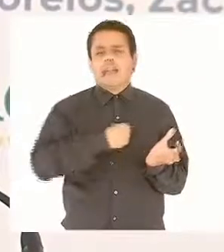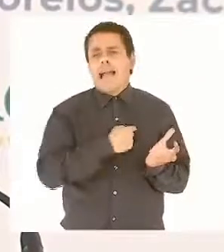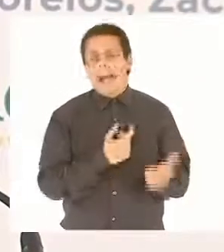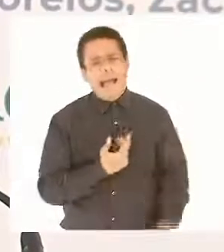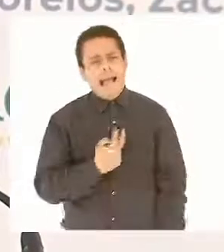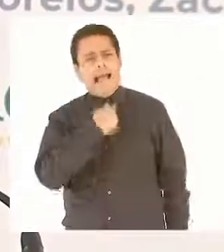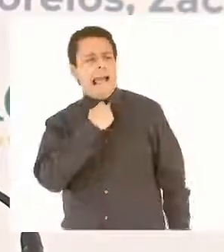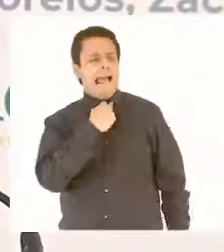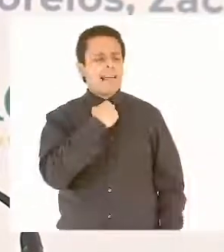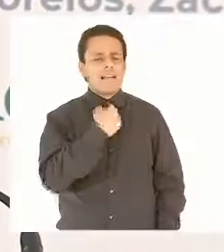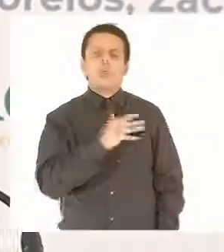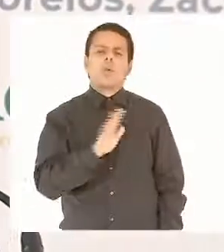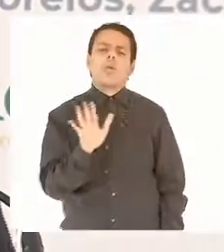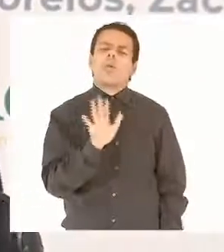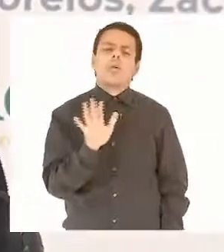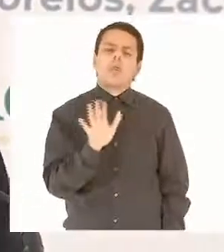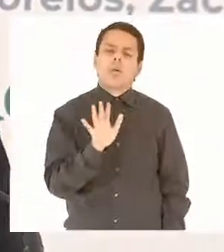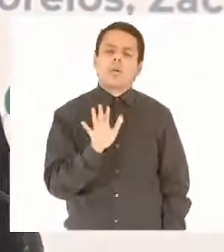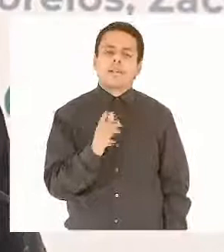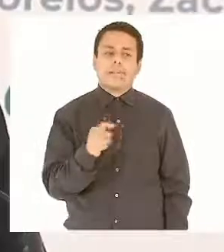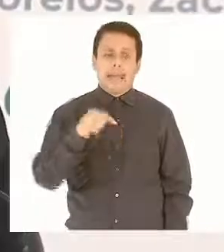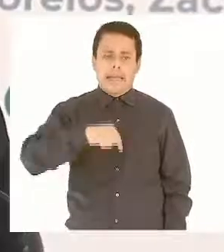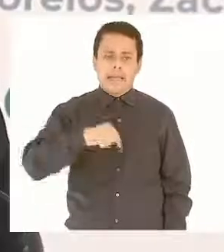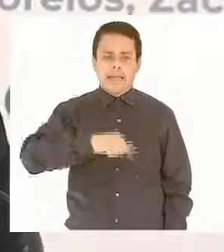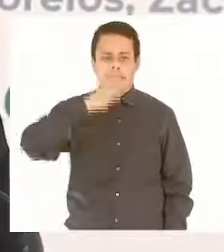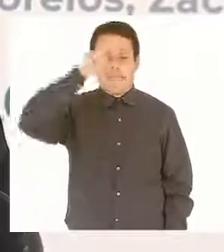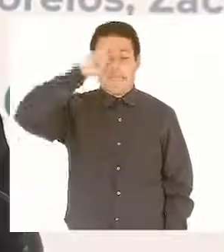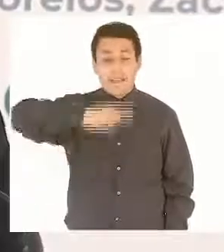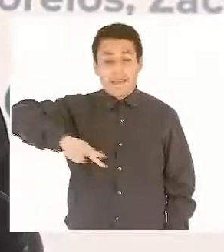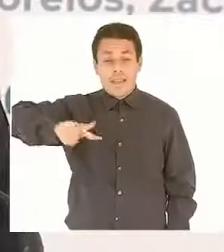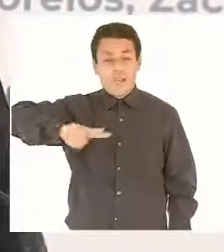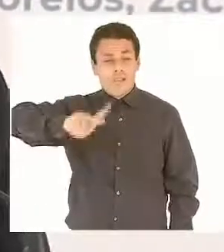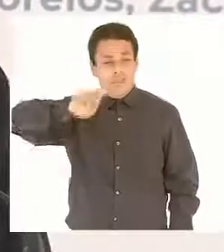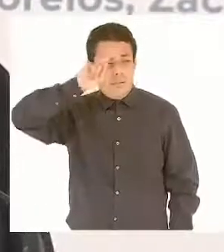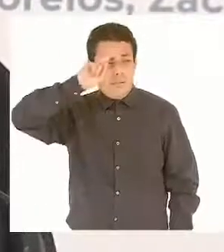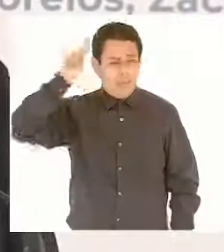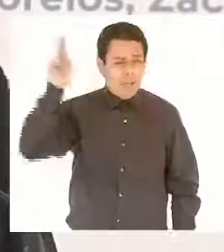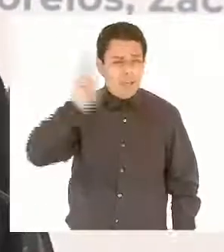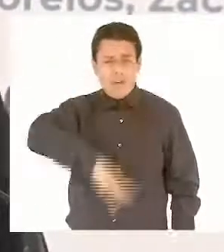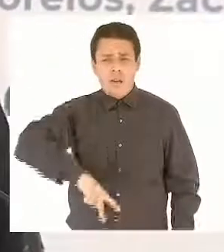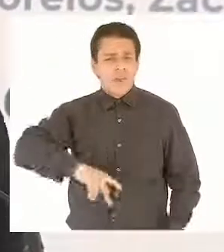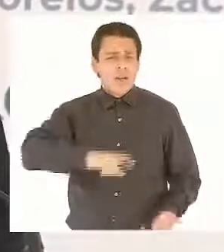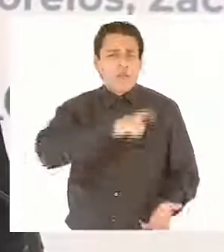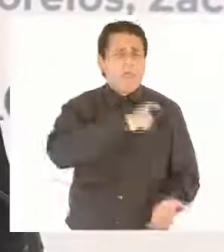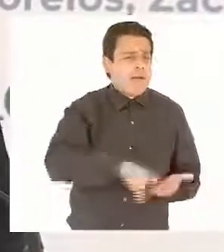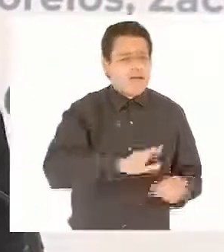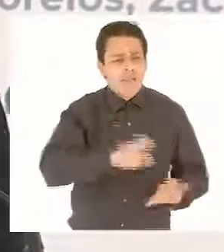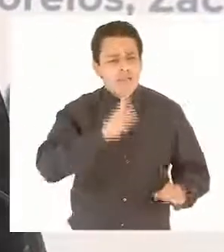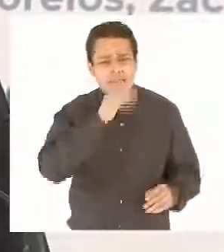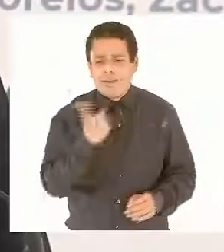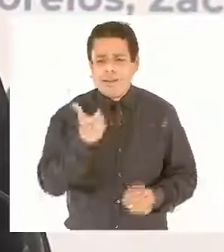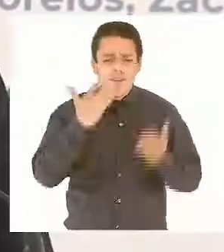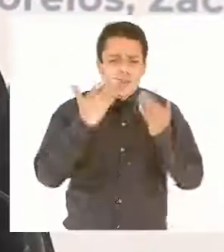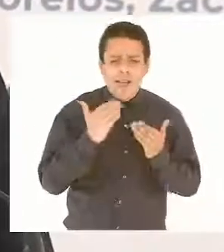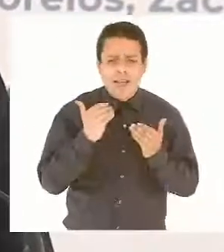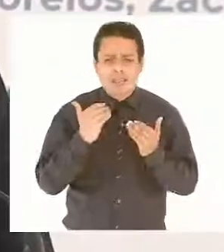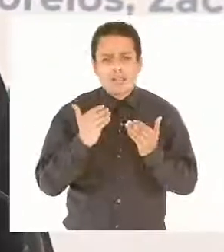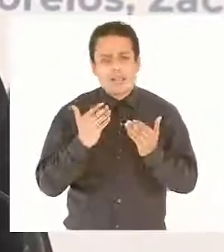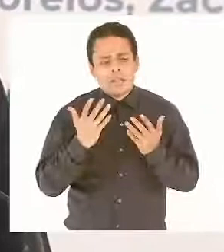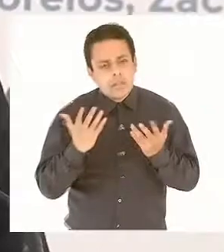porque no hemos tenido en México, afortunadamente, una crisis de consumo. Son